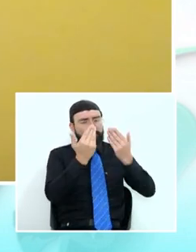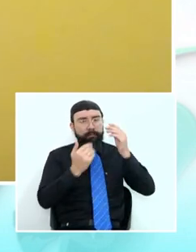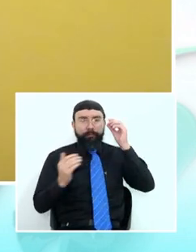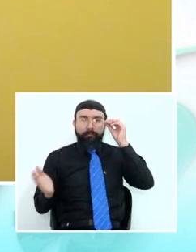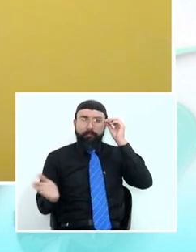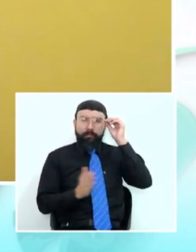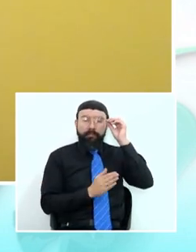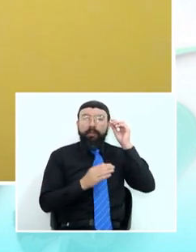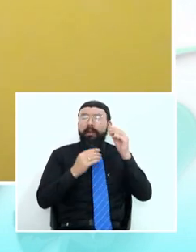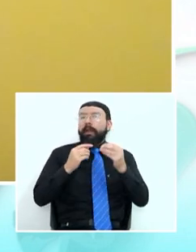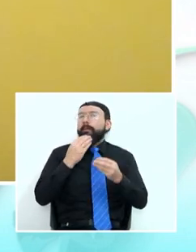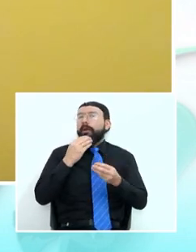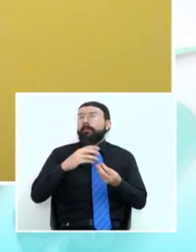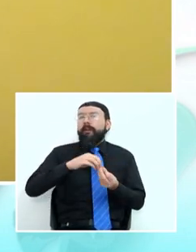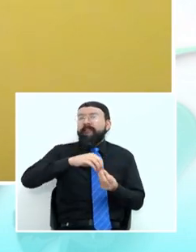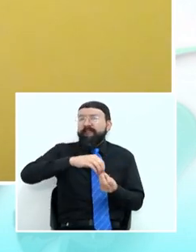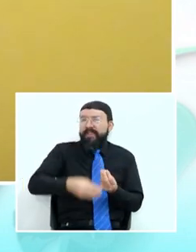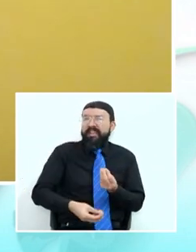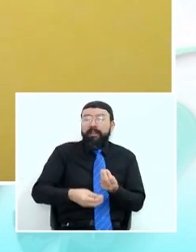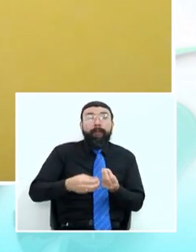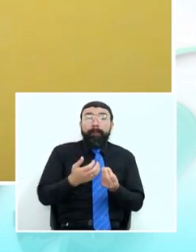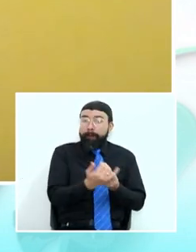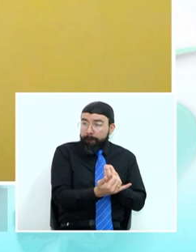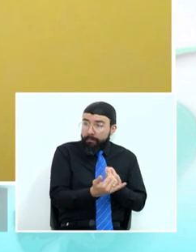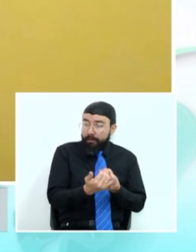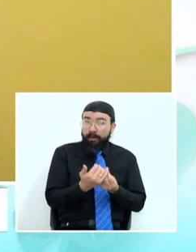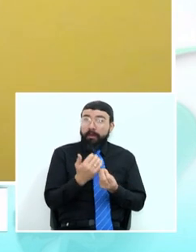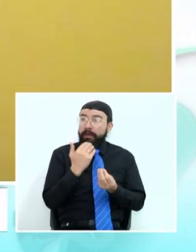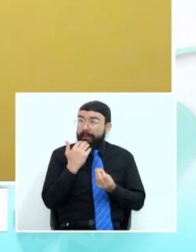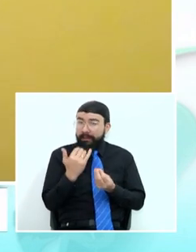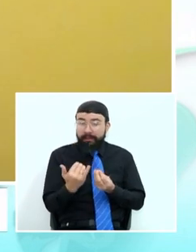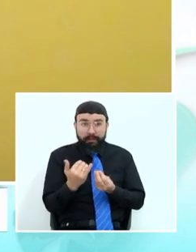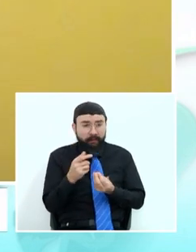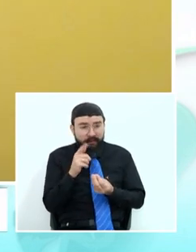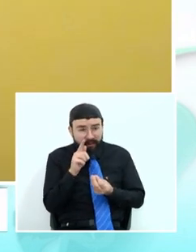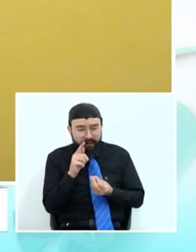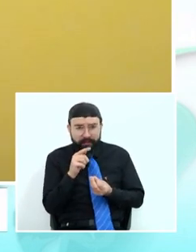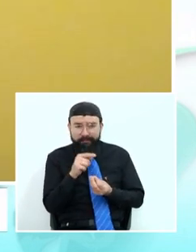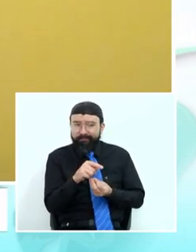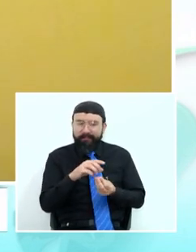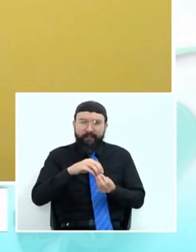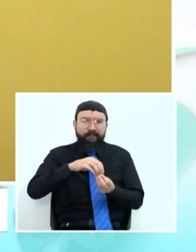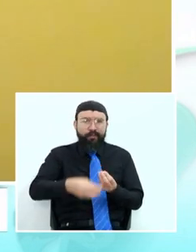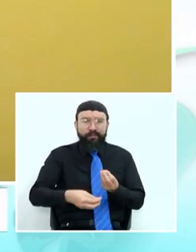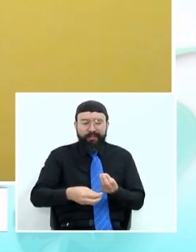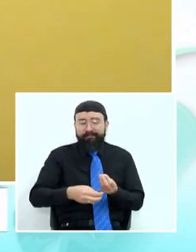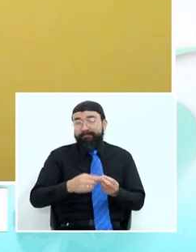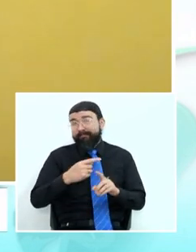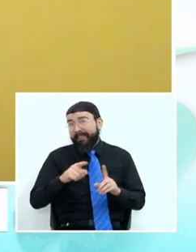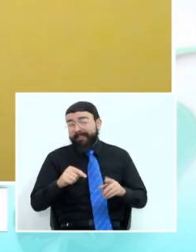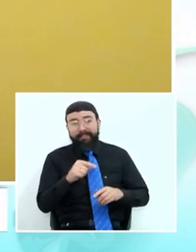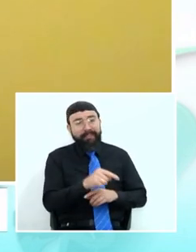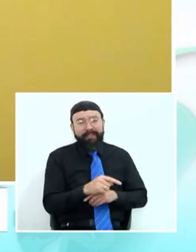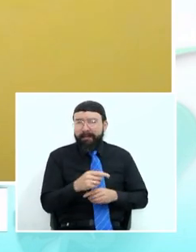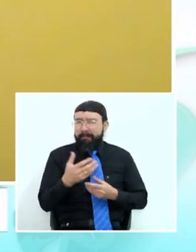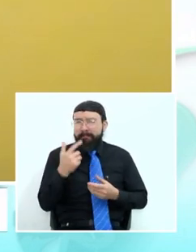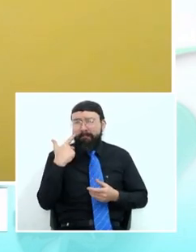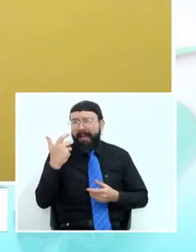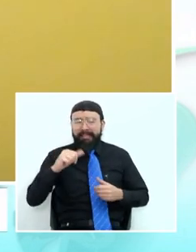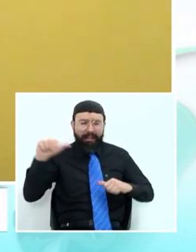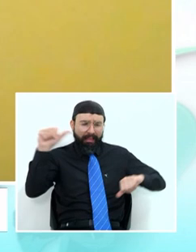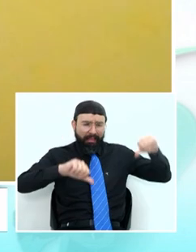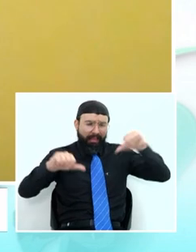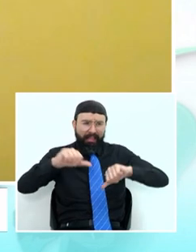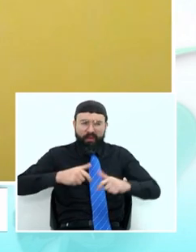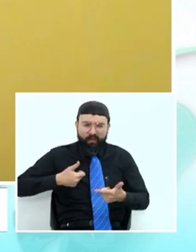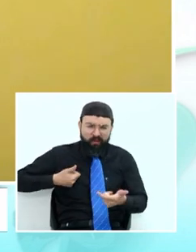las fresas, que lamentablemente es la fruta con más agrotóxicos que existe en el planeta Tierra. Es una fruta